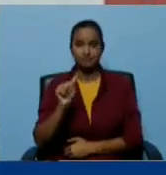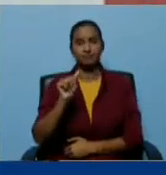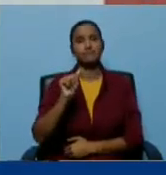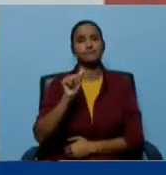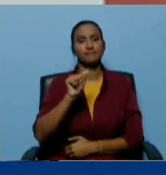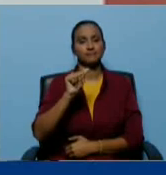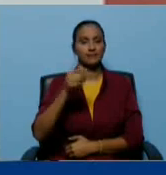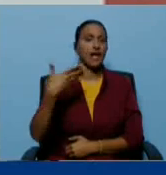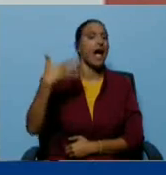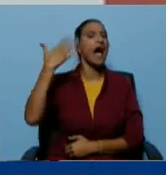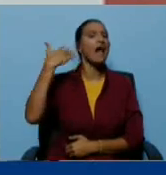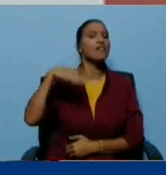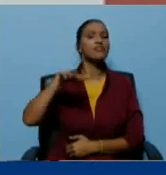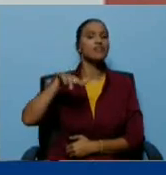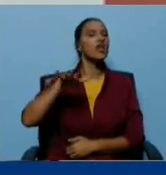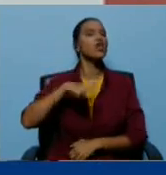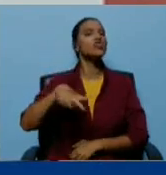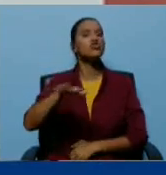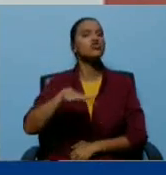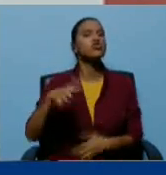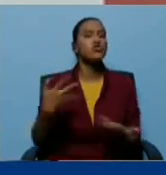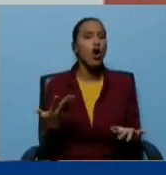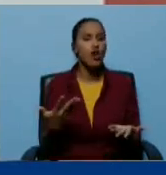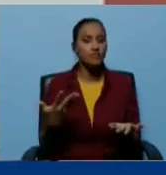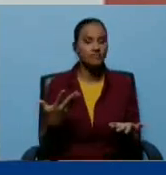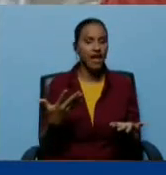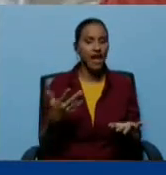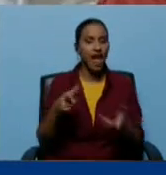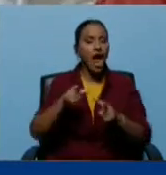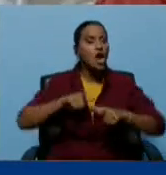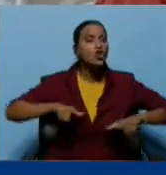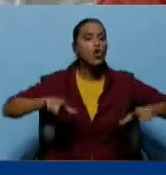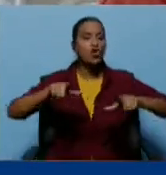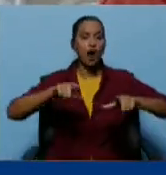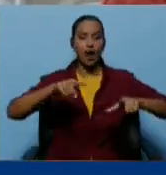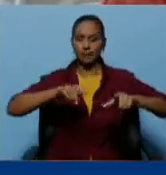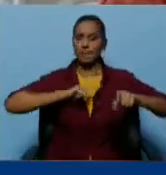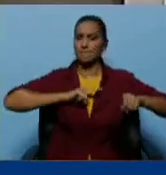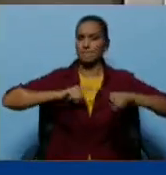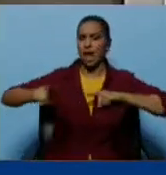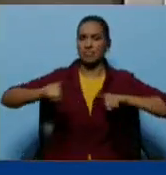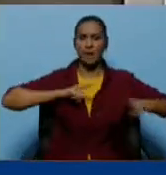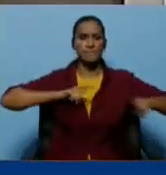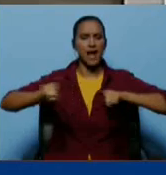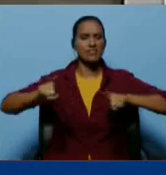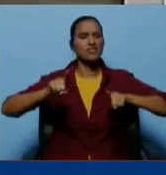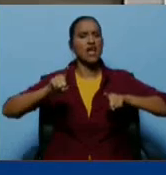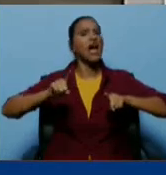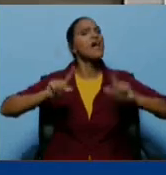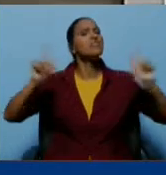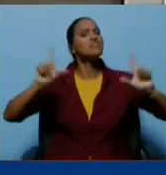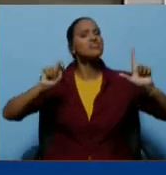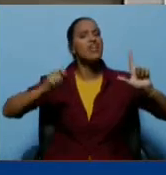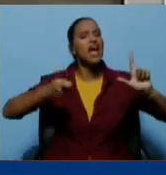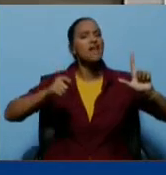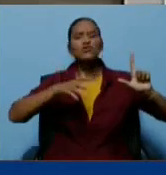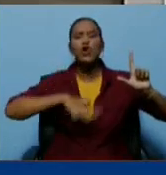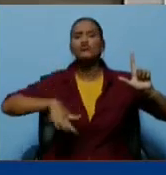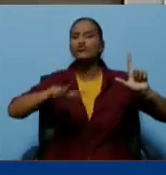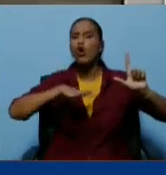desde una colina. Allí estuvo el centro de mando. Después se supo todo. Ahí se mandó a